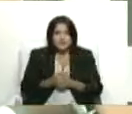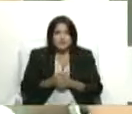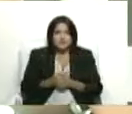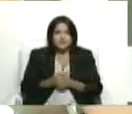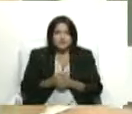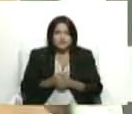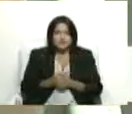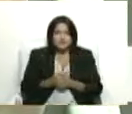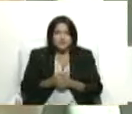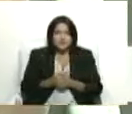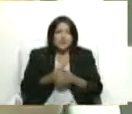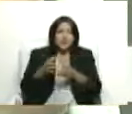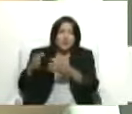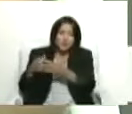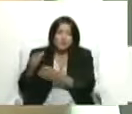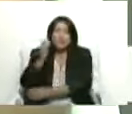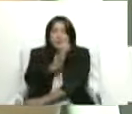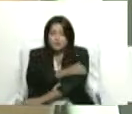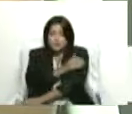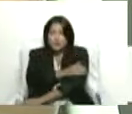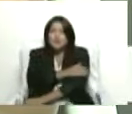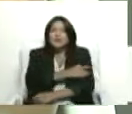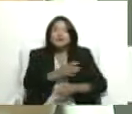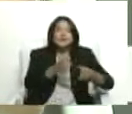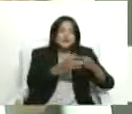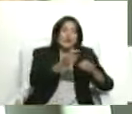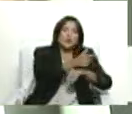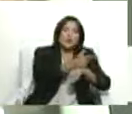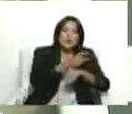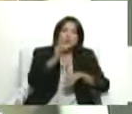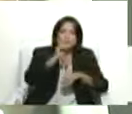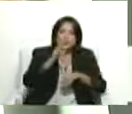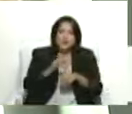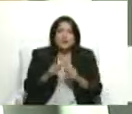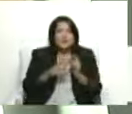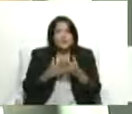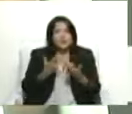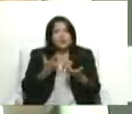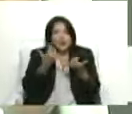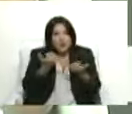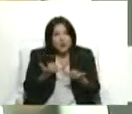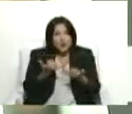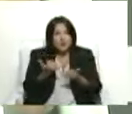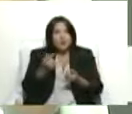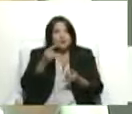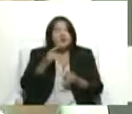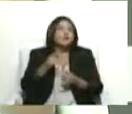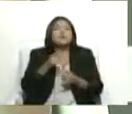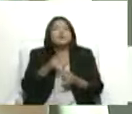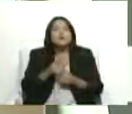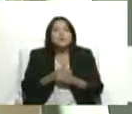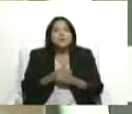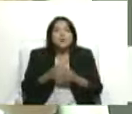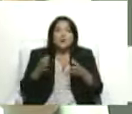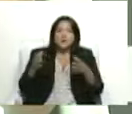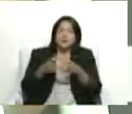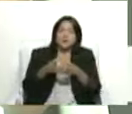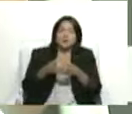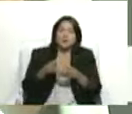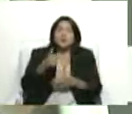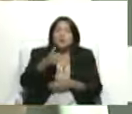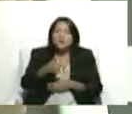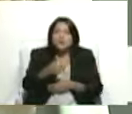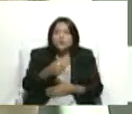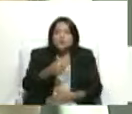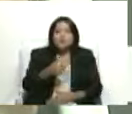de las oposiciones y el gobierno venezolano. Sobre eso quisiera conversar en este momento. La Plataforma Unitaria de Venezuela se supone